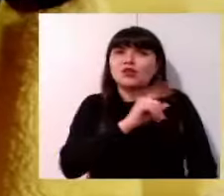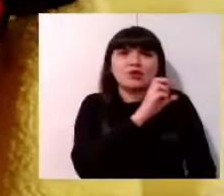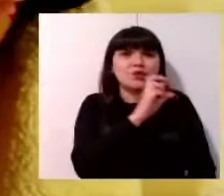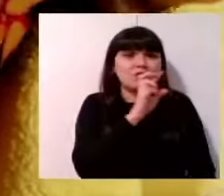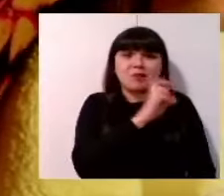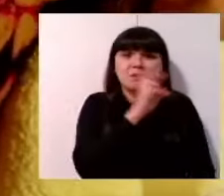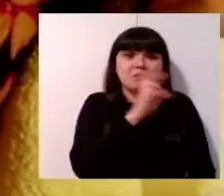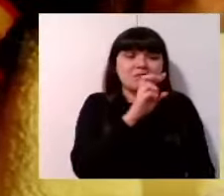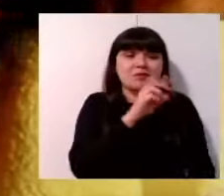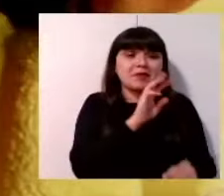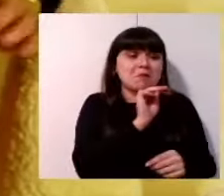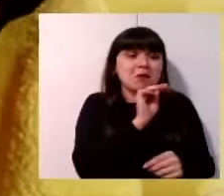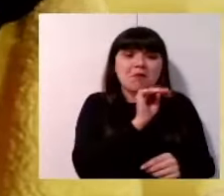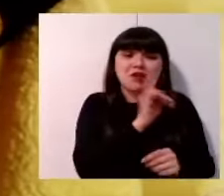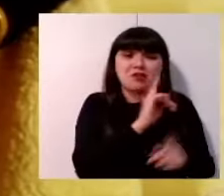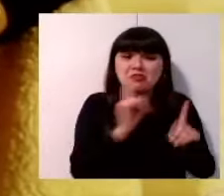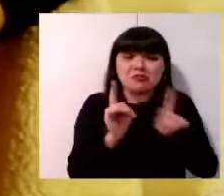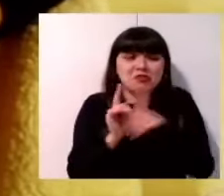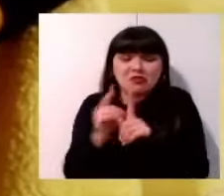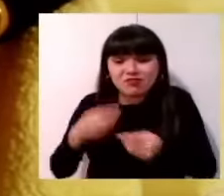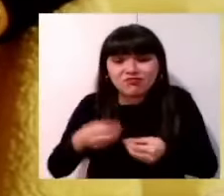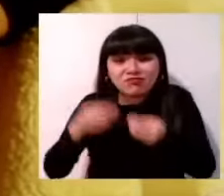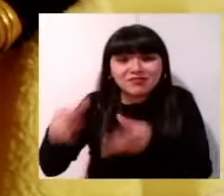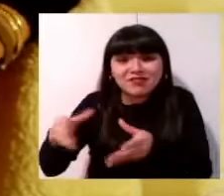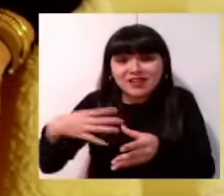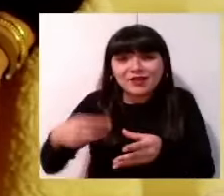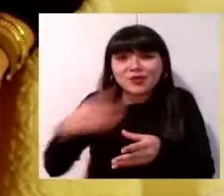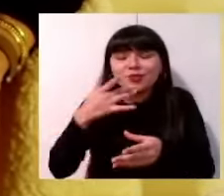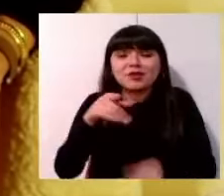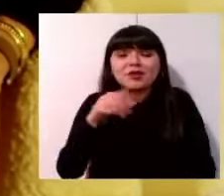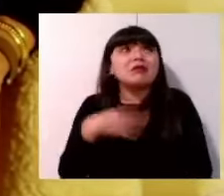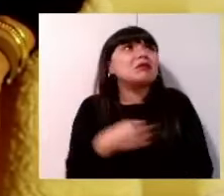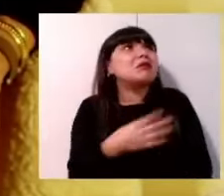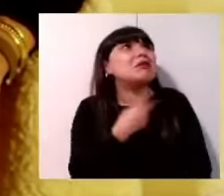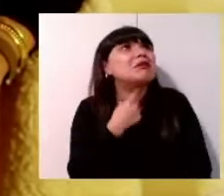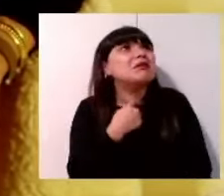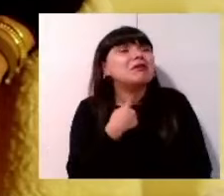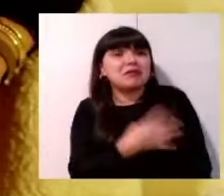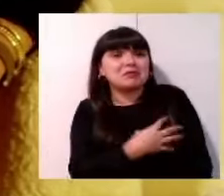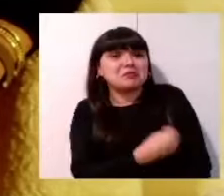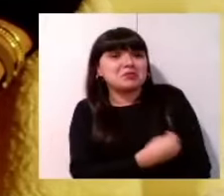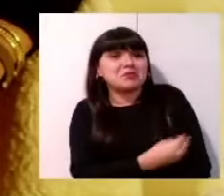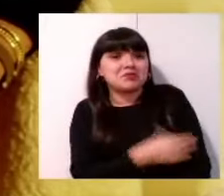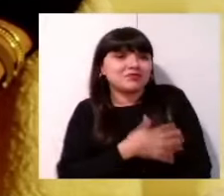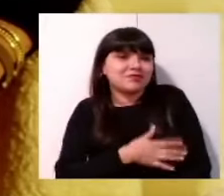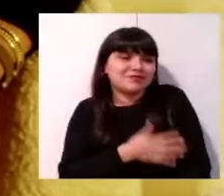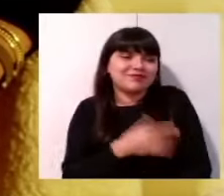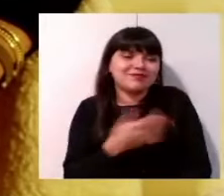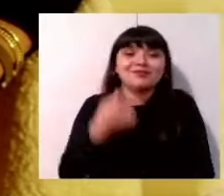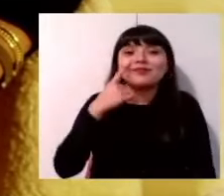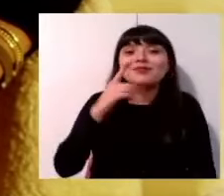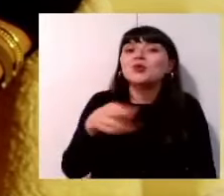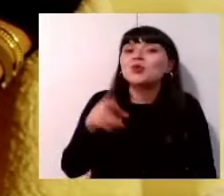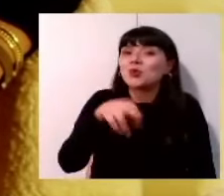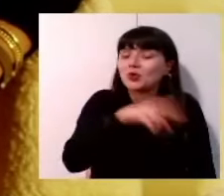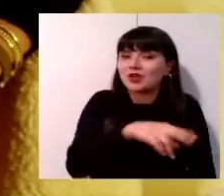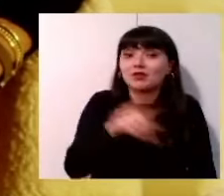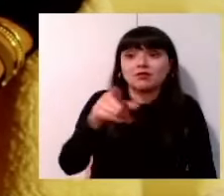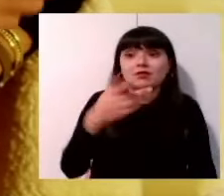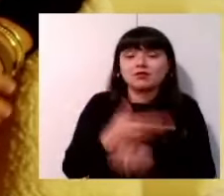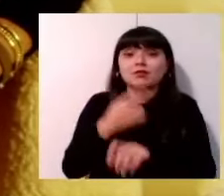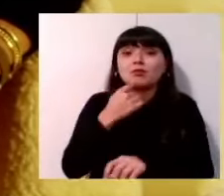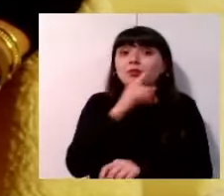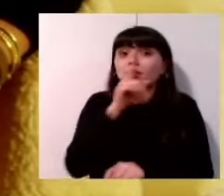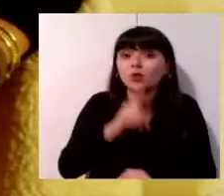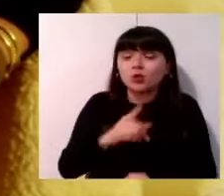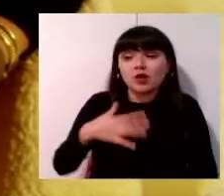que huelen la papa y, sí. Y empieza como una rutina de desordenarse más. Pero, por ejemplo, ahí nos consulta una persona y nos dice, mi hija se queda